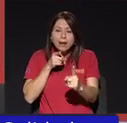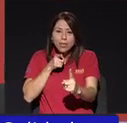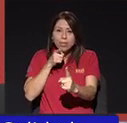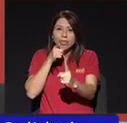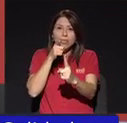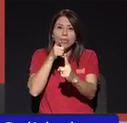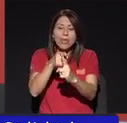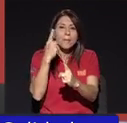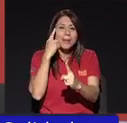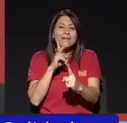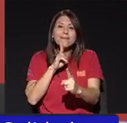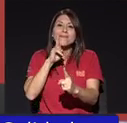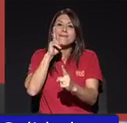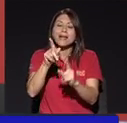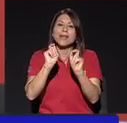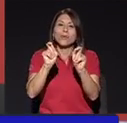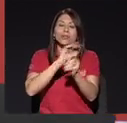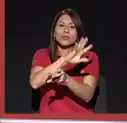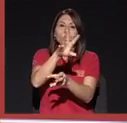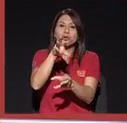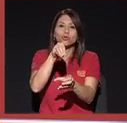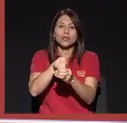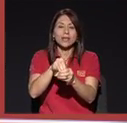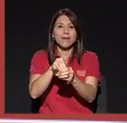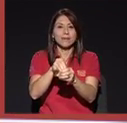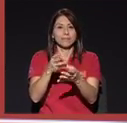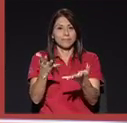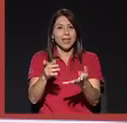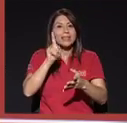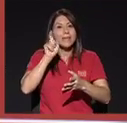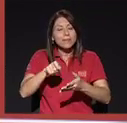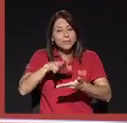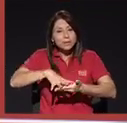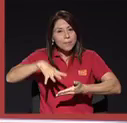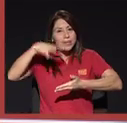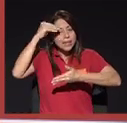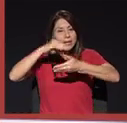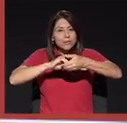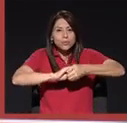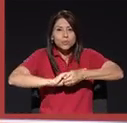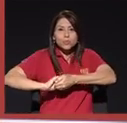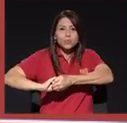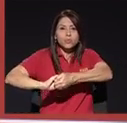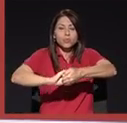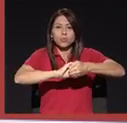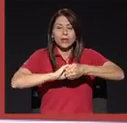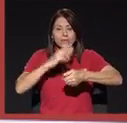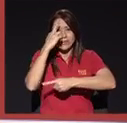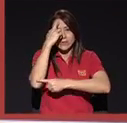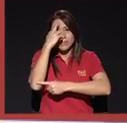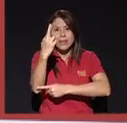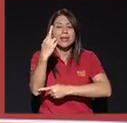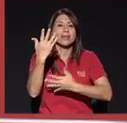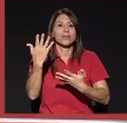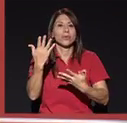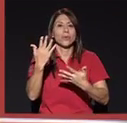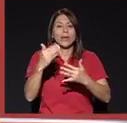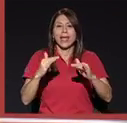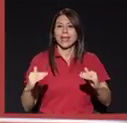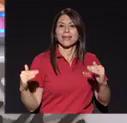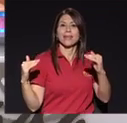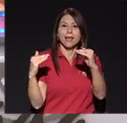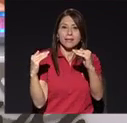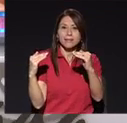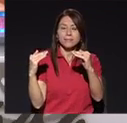para implementar una educación inclusiva. Tenemos que aprender a vivir la solidaridad, el respeto, tenemos que aprender a vivir los